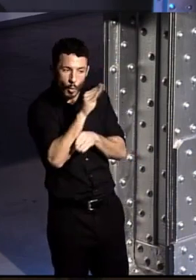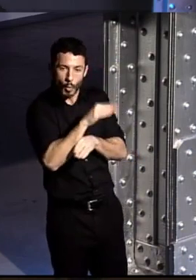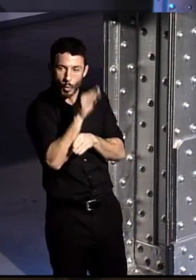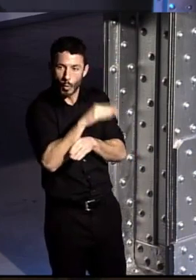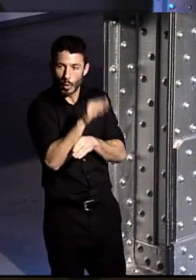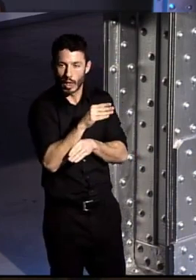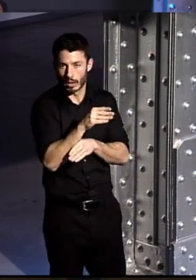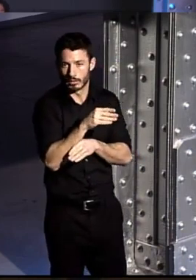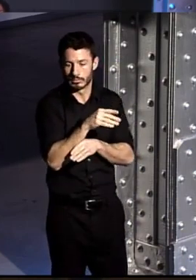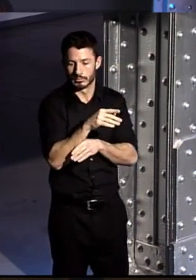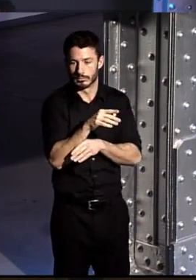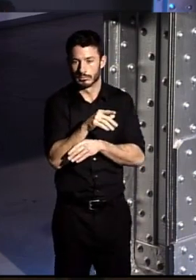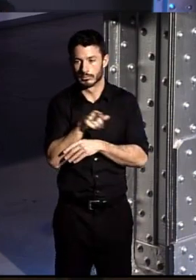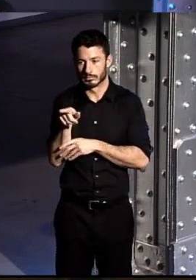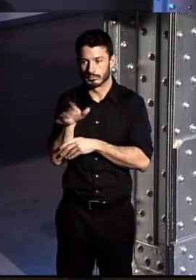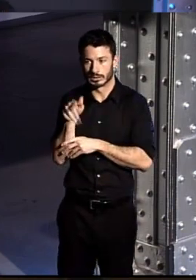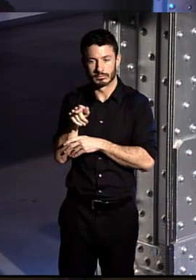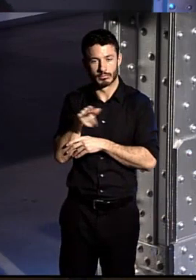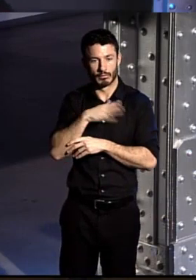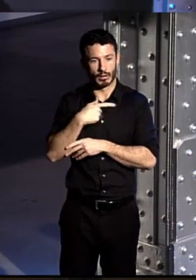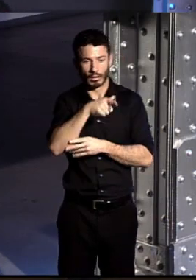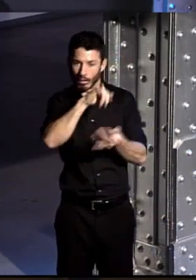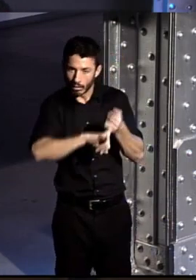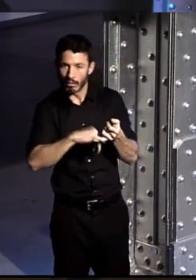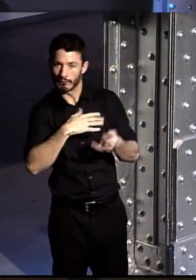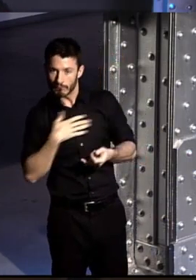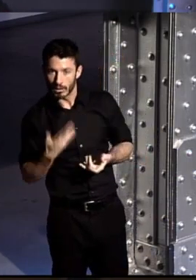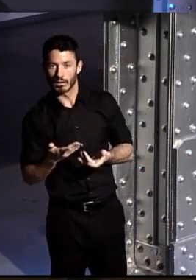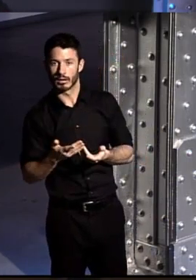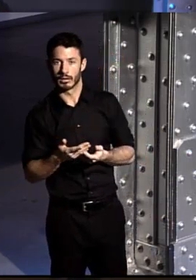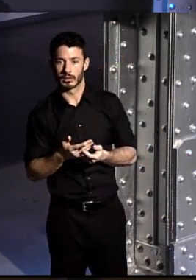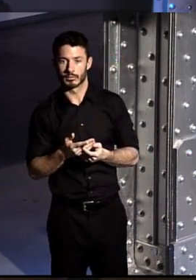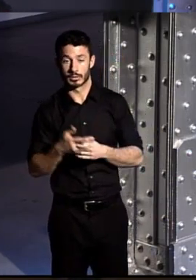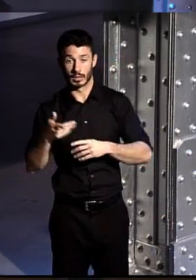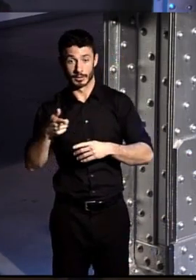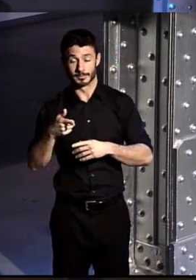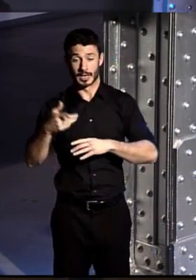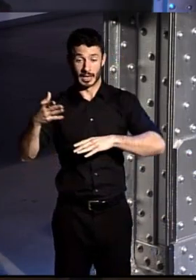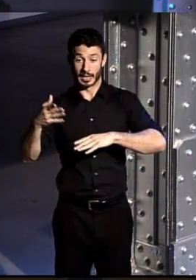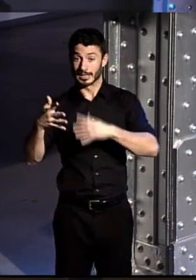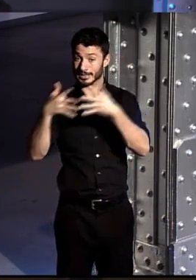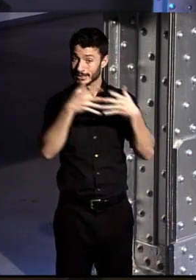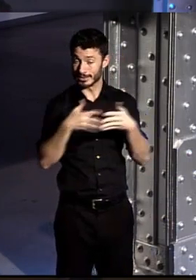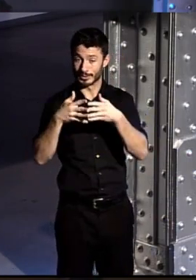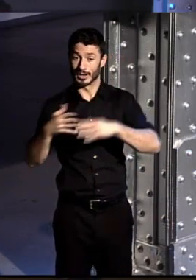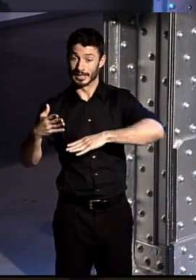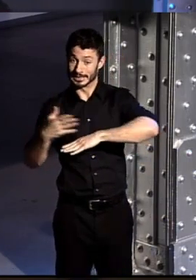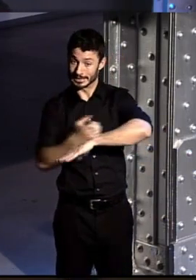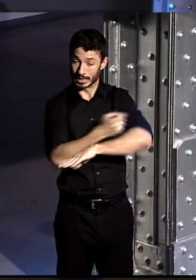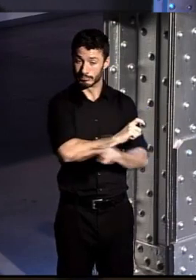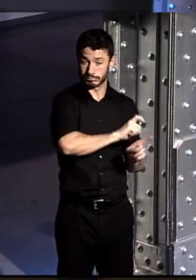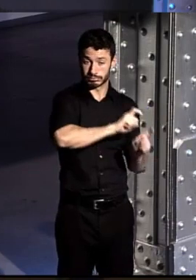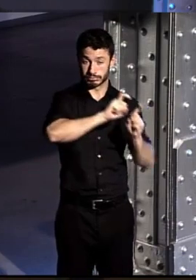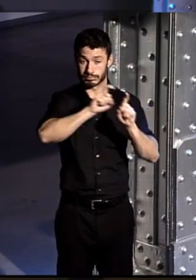misógamo, sí. Es misógamo. Él no se quiere casar. Efectivamente, él asiste en el tren en el que están viajando por Estados Unidos, hay una